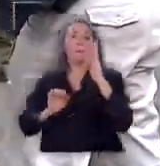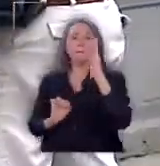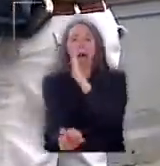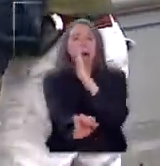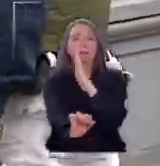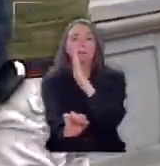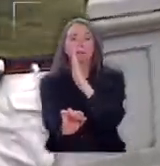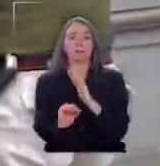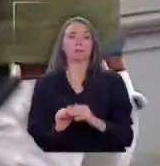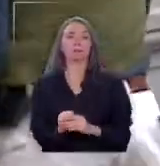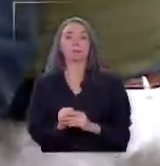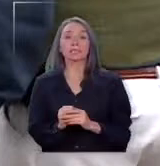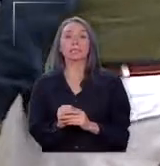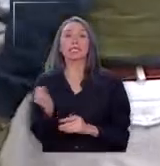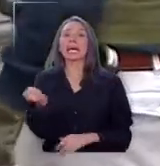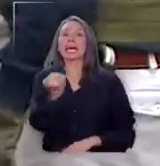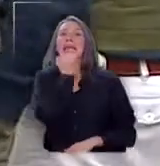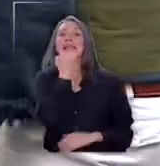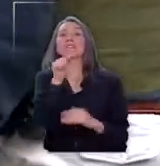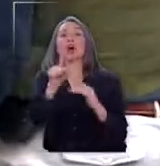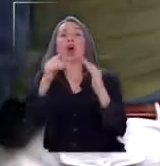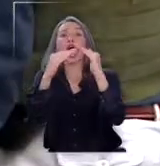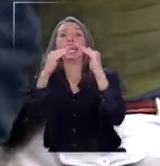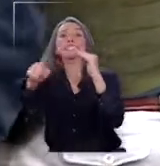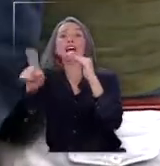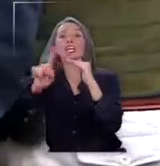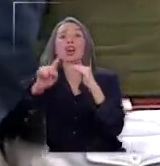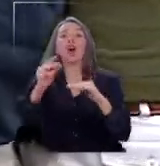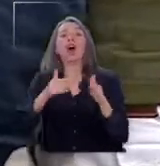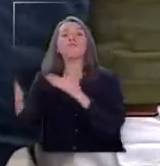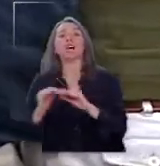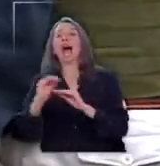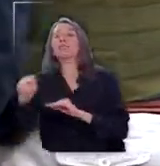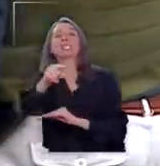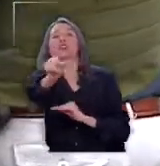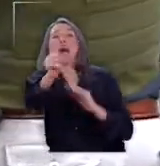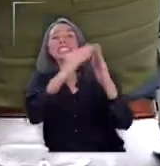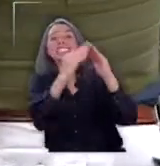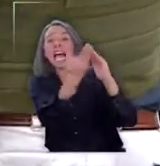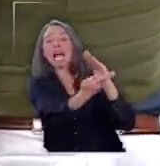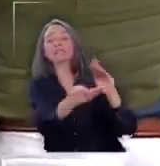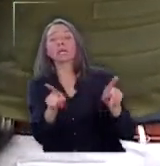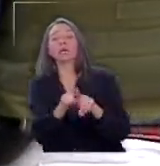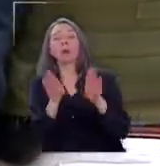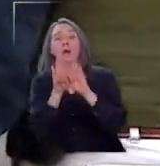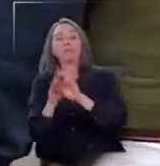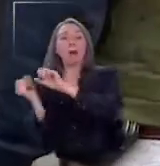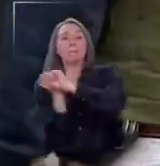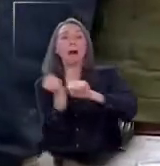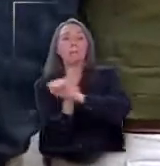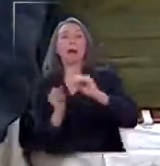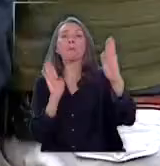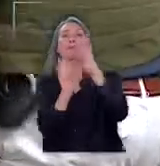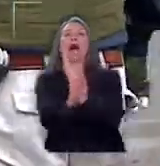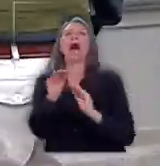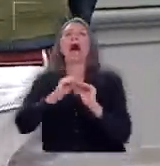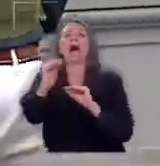domicilio pero se equivocaron de casa pese a la advertencia de vecinos igual derribaron la puerta